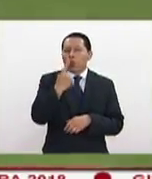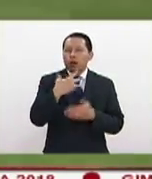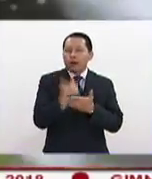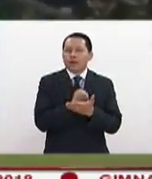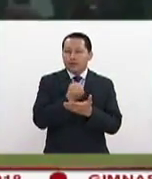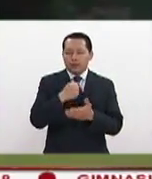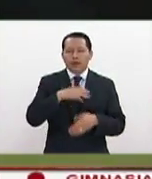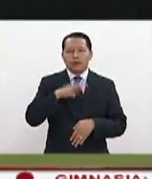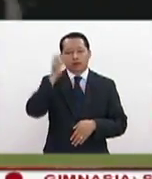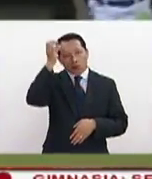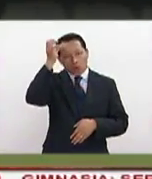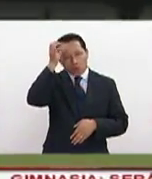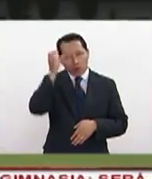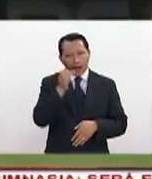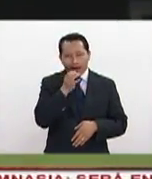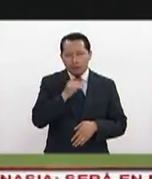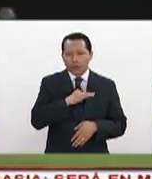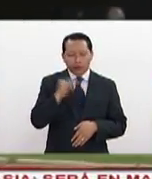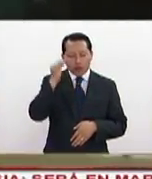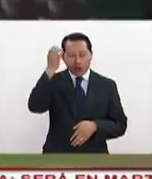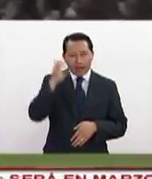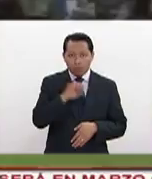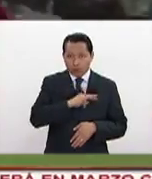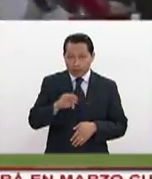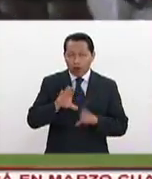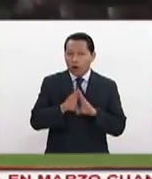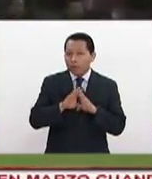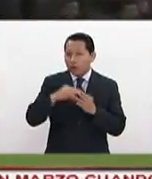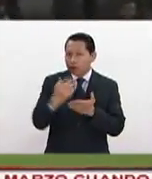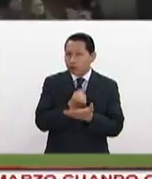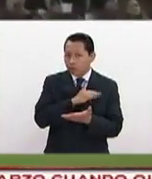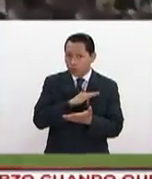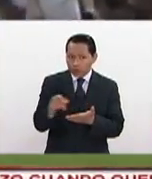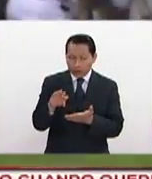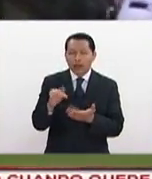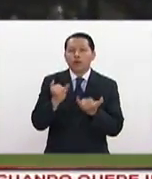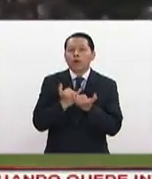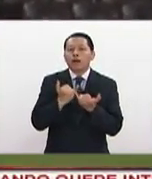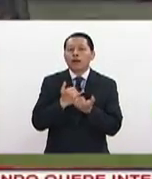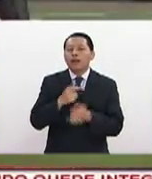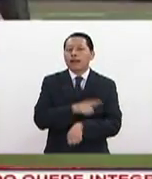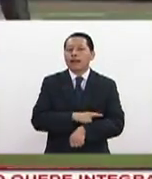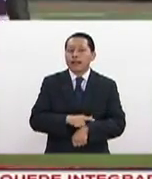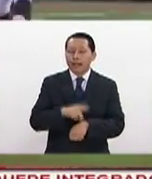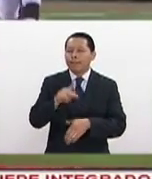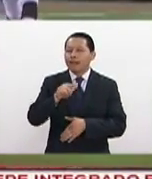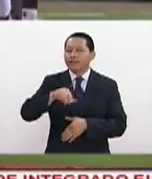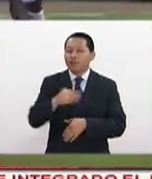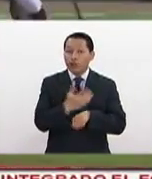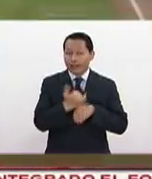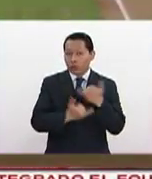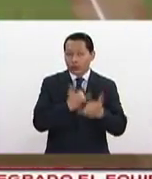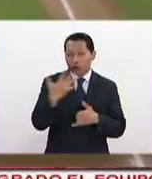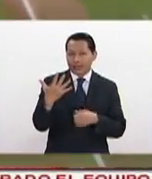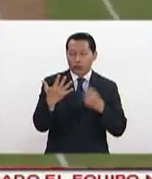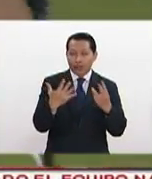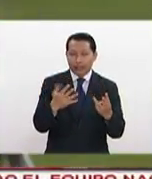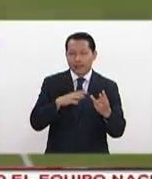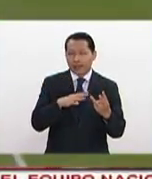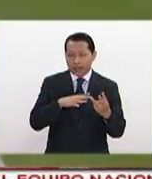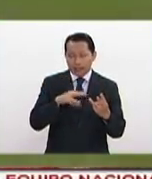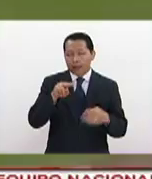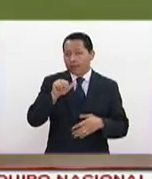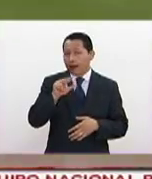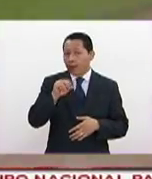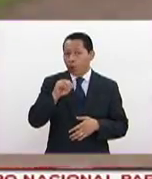los tomateros de Culiacán de quedarse con el título de la Liga Mexicana del Pacífico. En el quinto juego ganaron 5-3 a los Mayos de